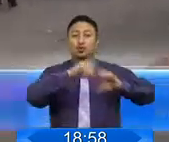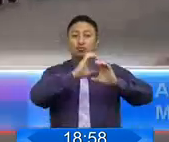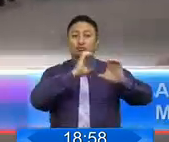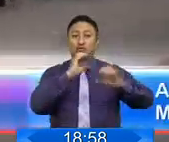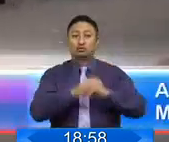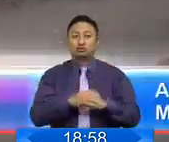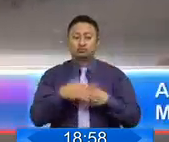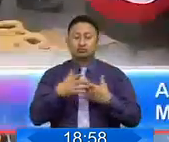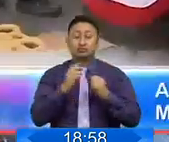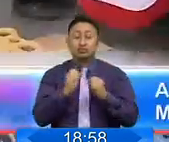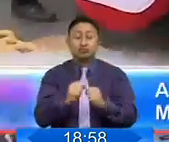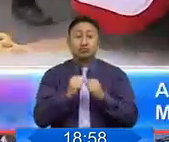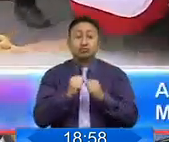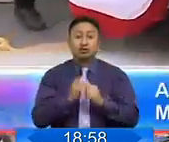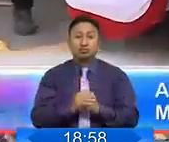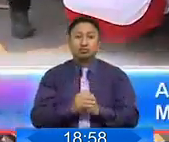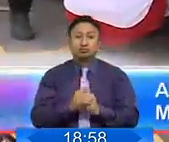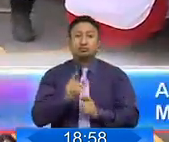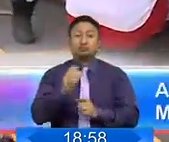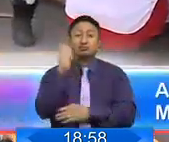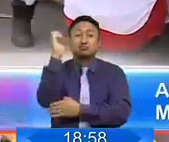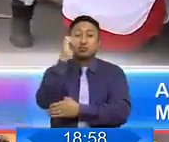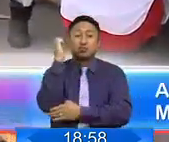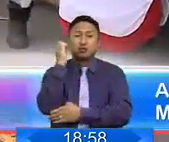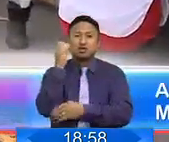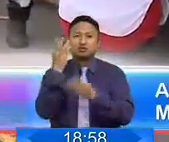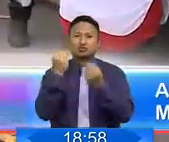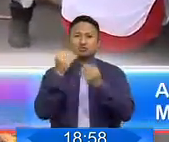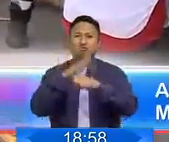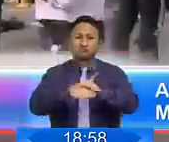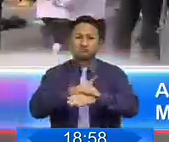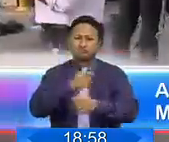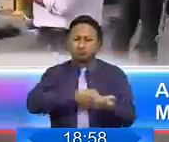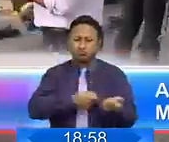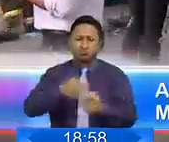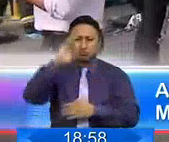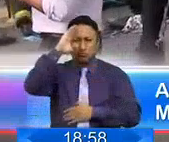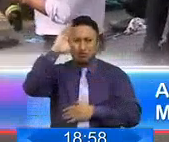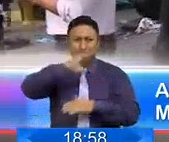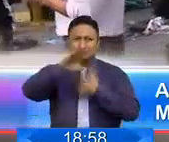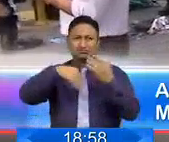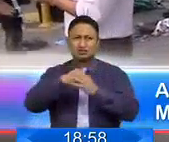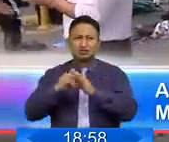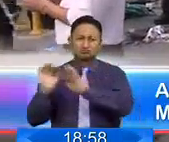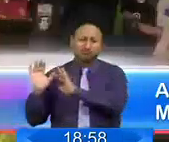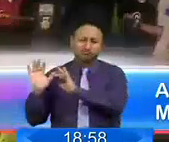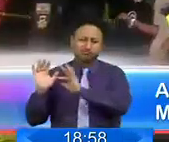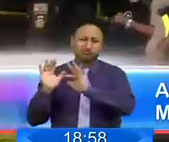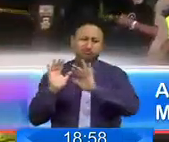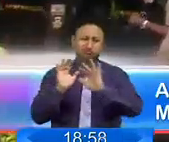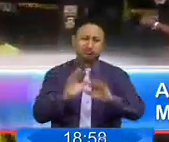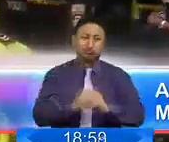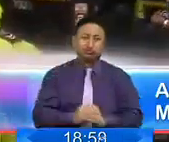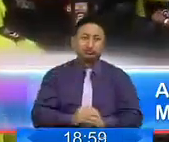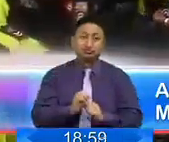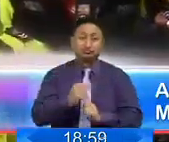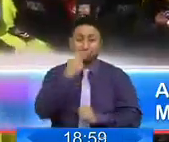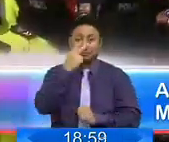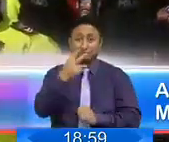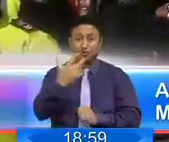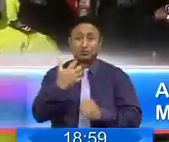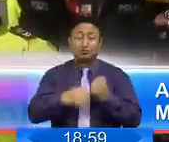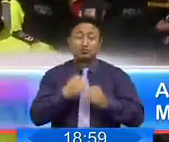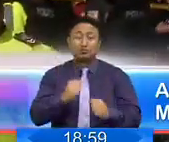era desgarradora. El movimiento de las ambulancias, paramédicos, bomberos, policías, curiosos y familiares dejaba ver la magnitud